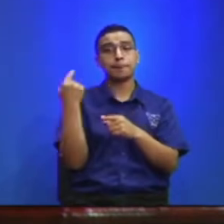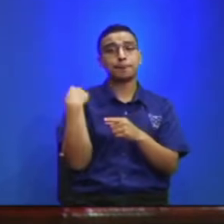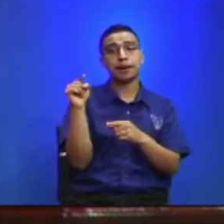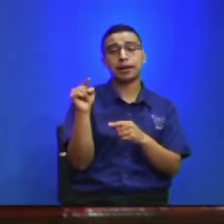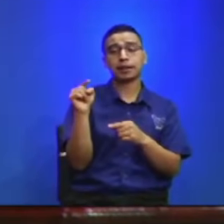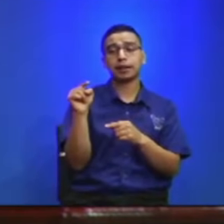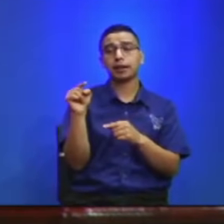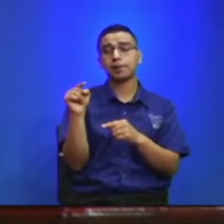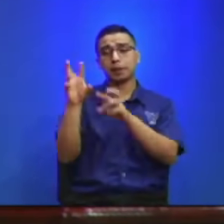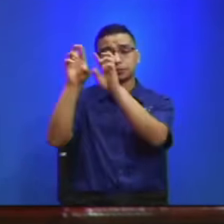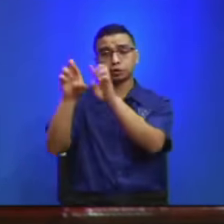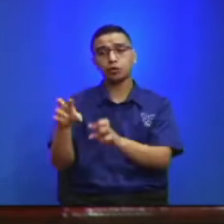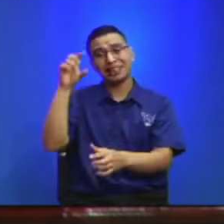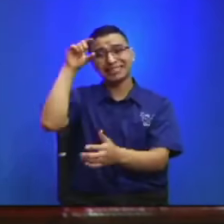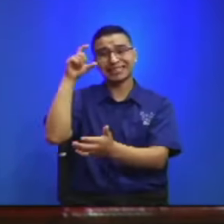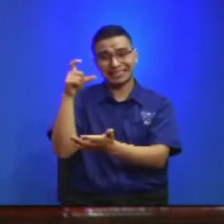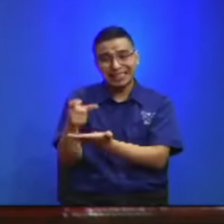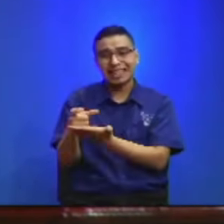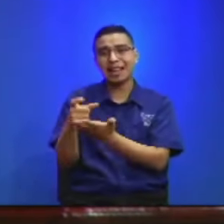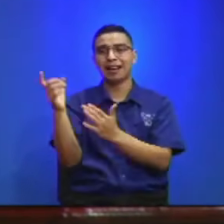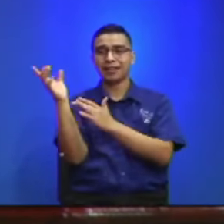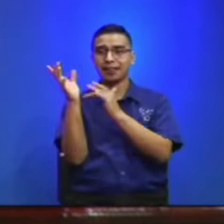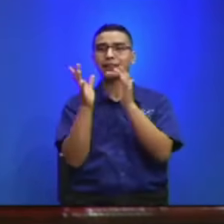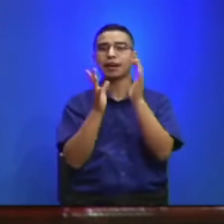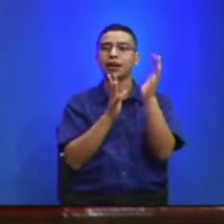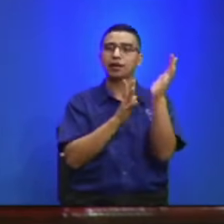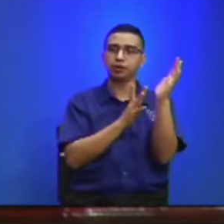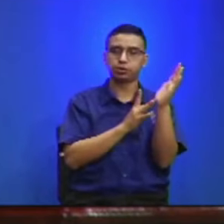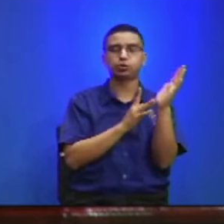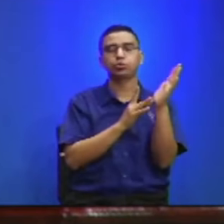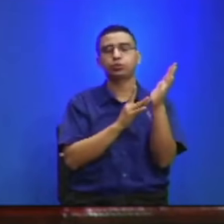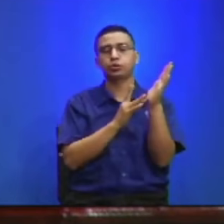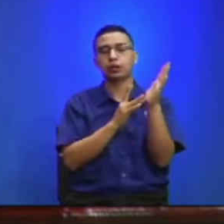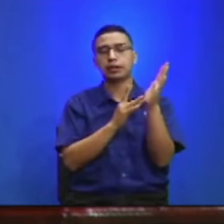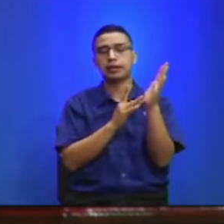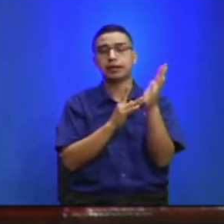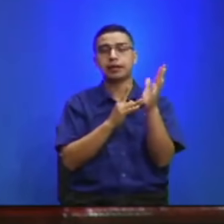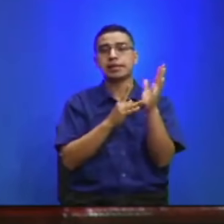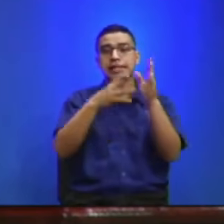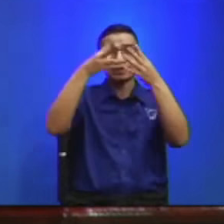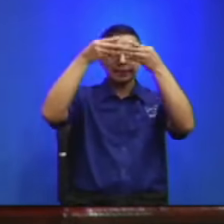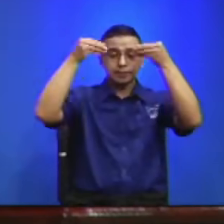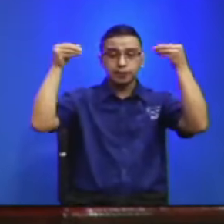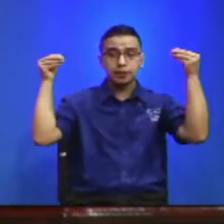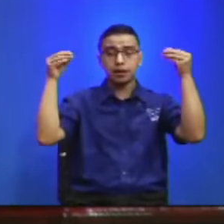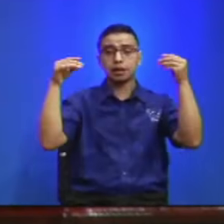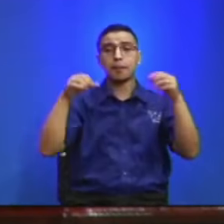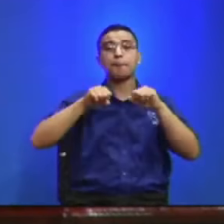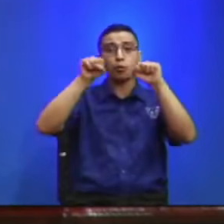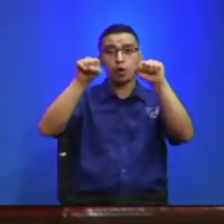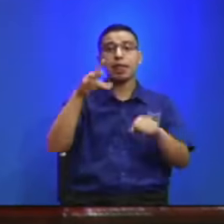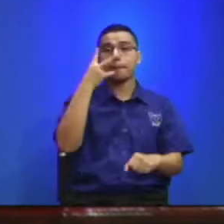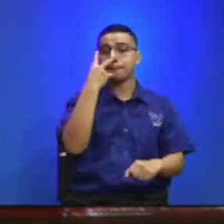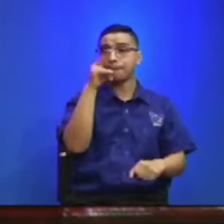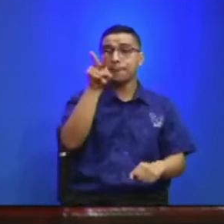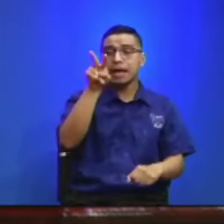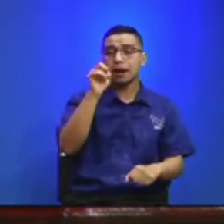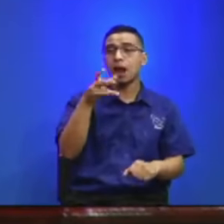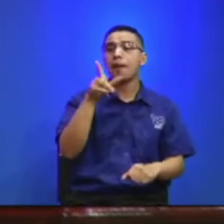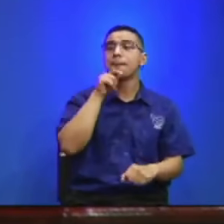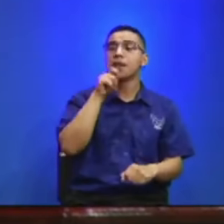si tienes el anhelo de que un día el señor quite ese velo de escurra ese velo que aparezca un angelote